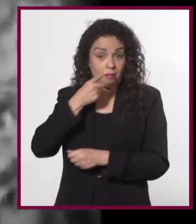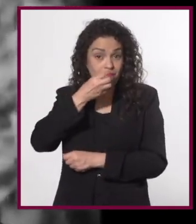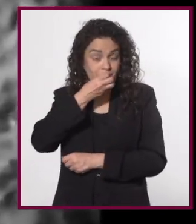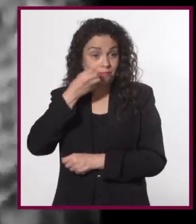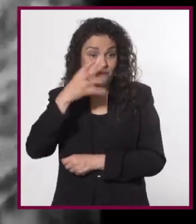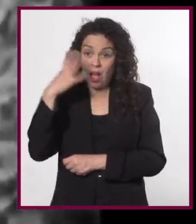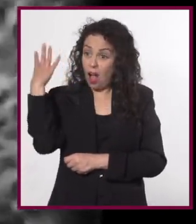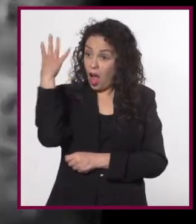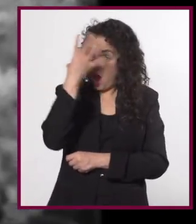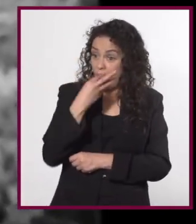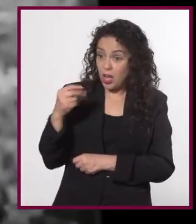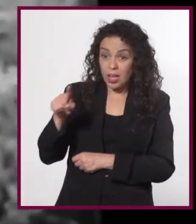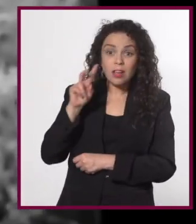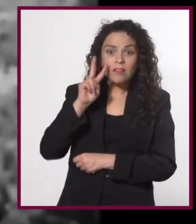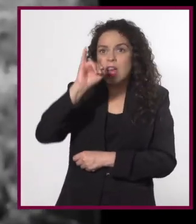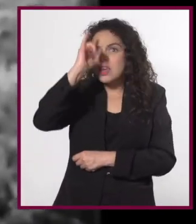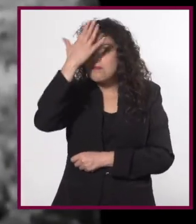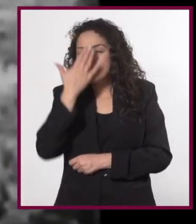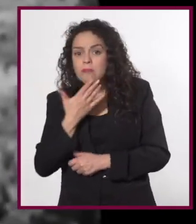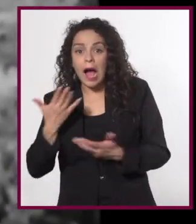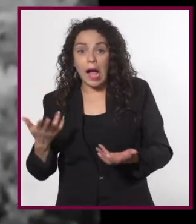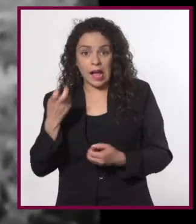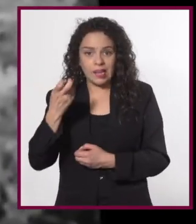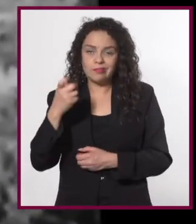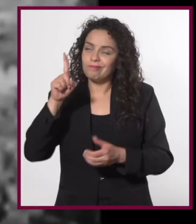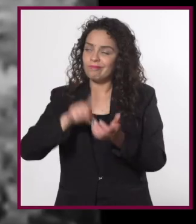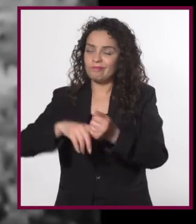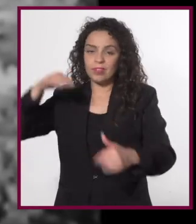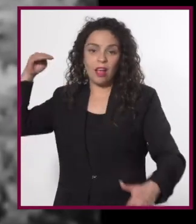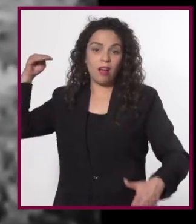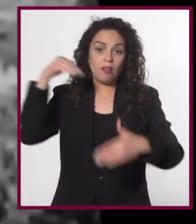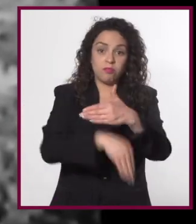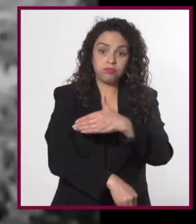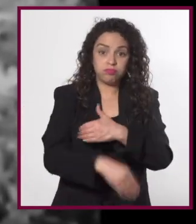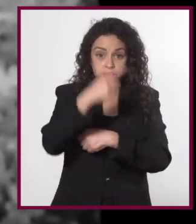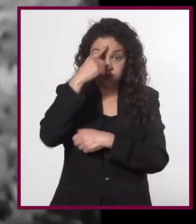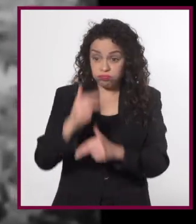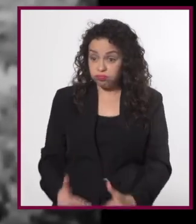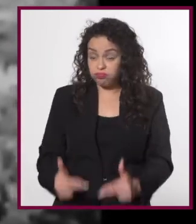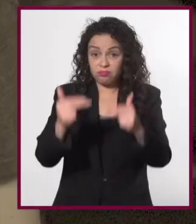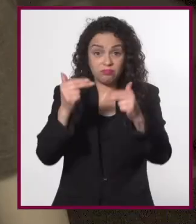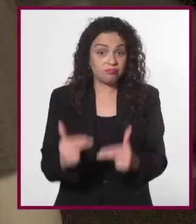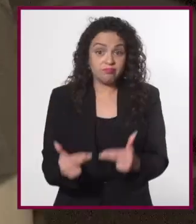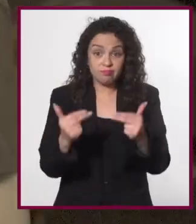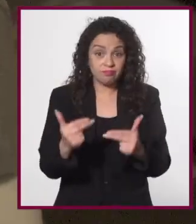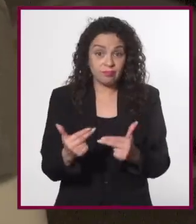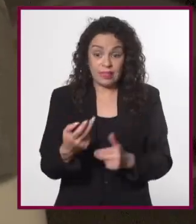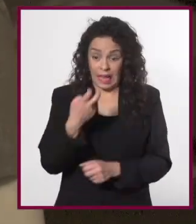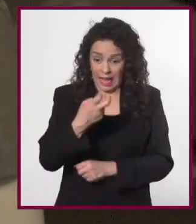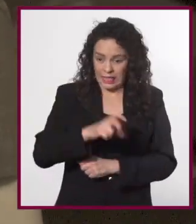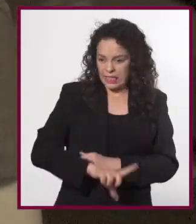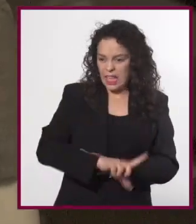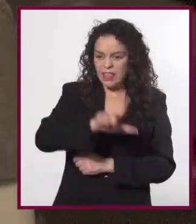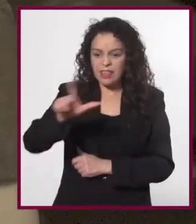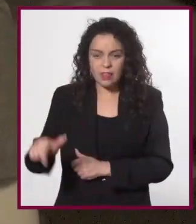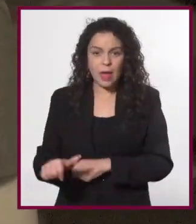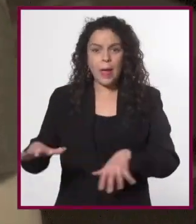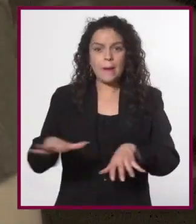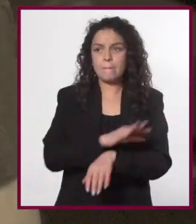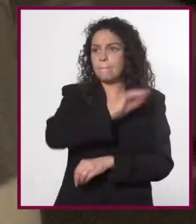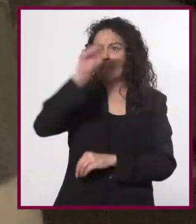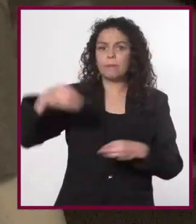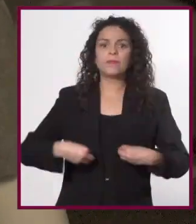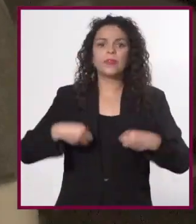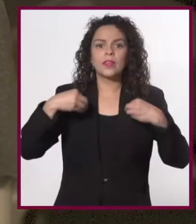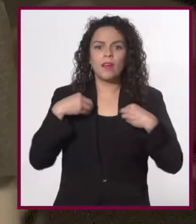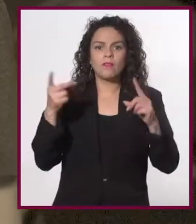la belleza y exotismo de sus imágenes, fue un fracaso a nivel comercial. Después de esta experiencia se mudó a Gran